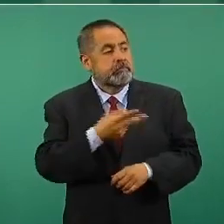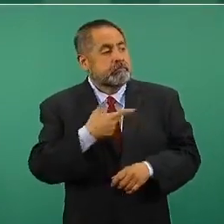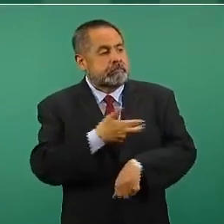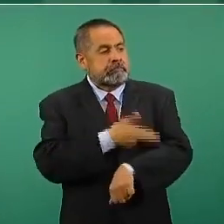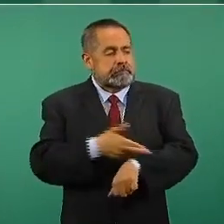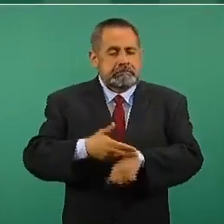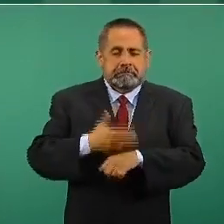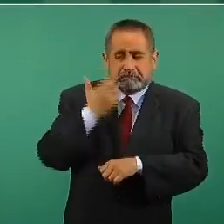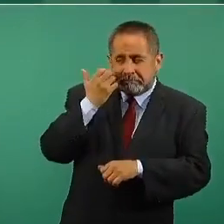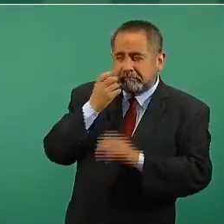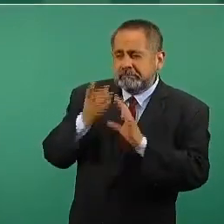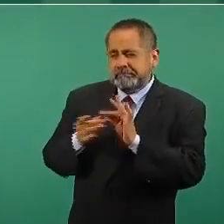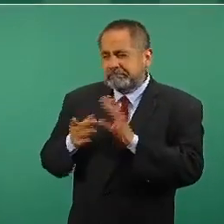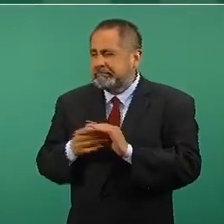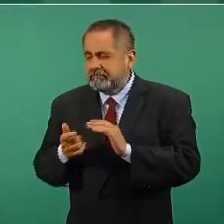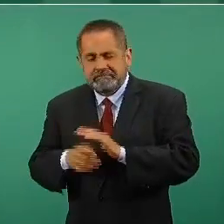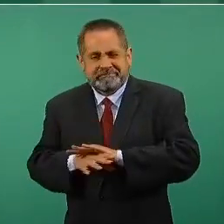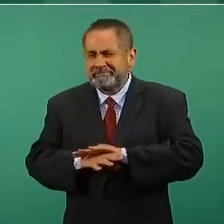Tramitadores,